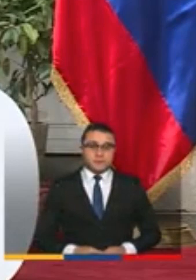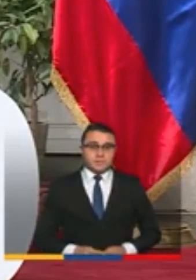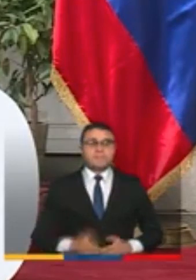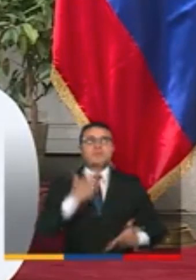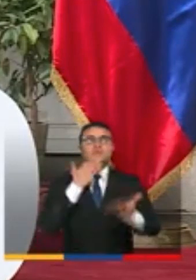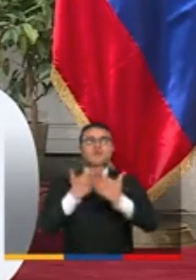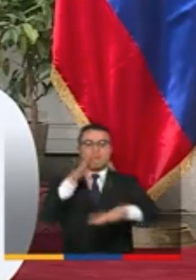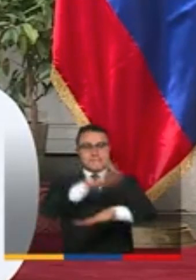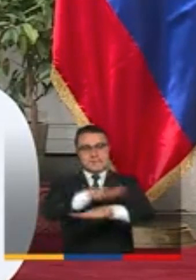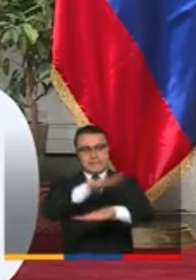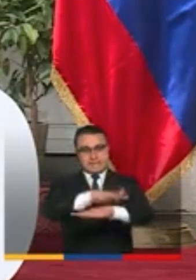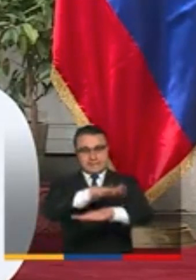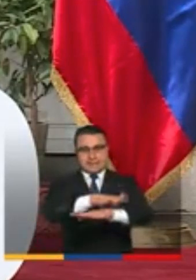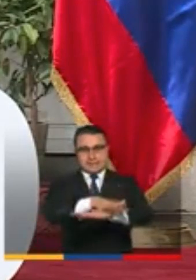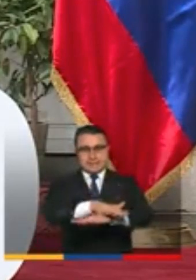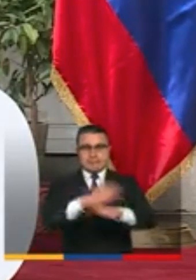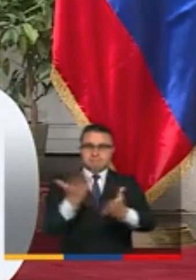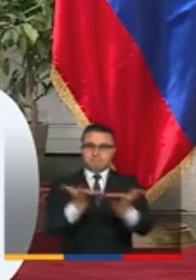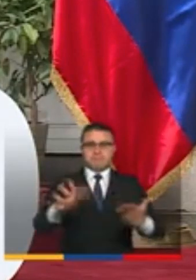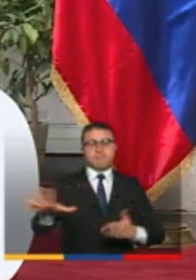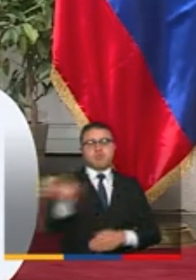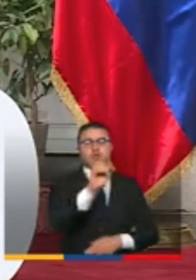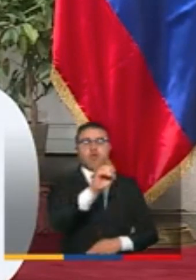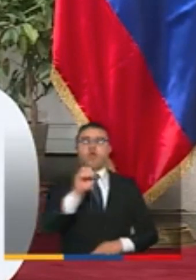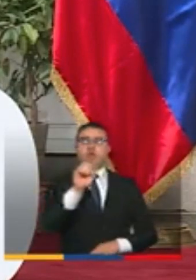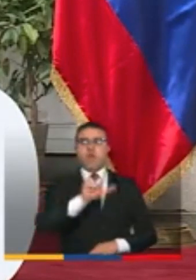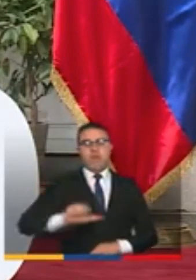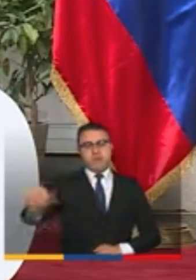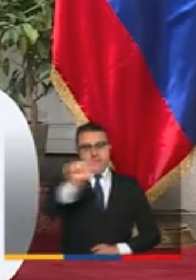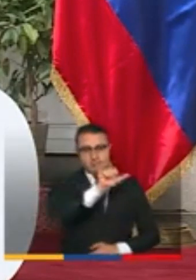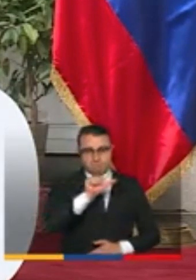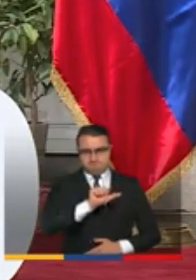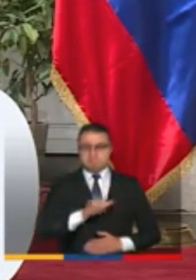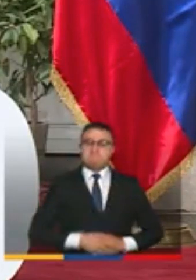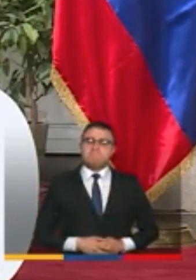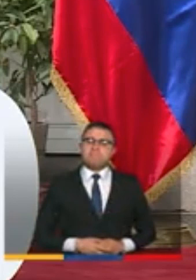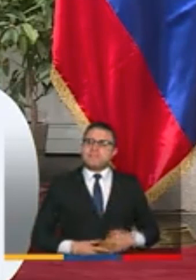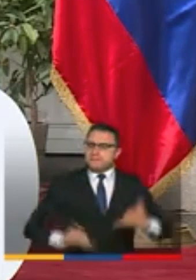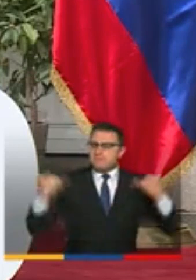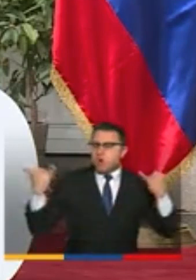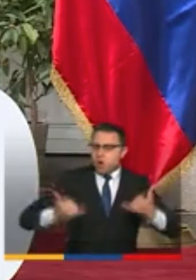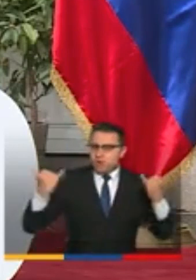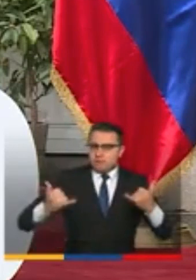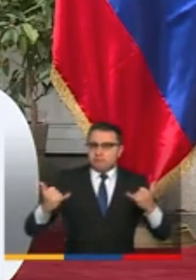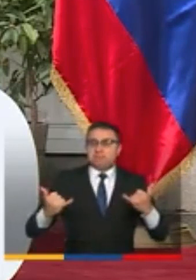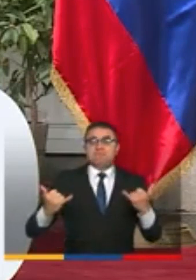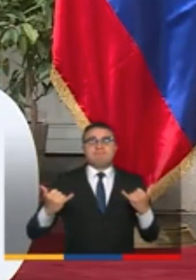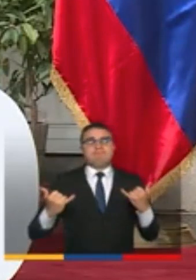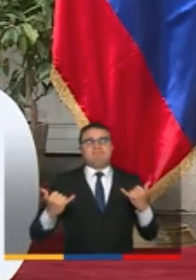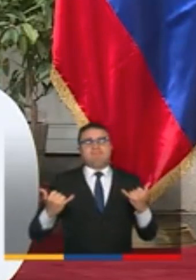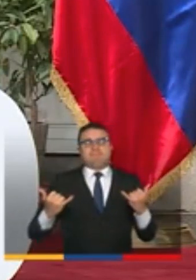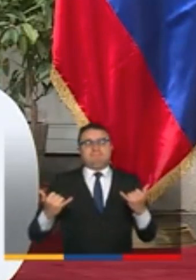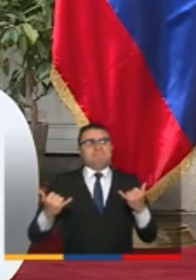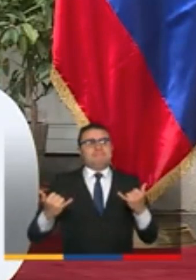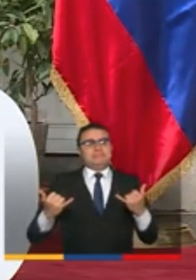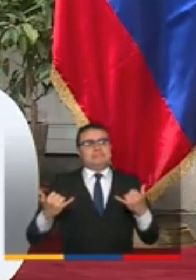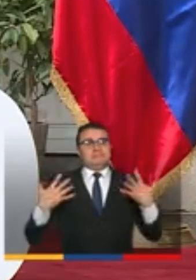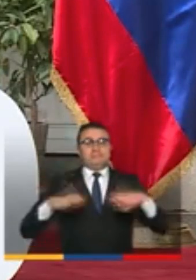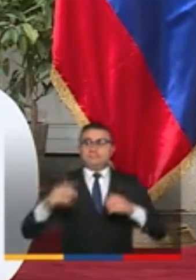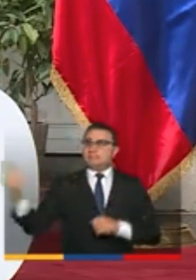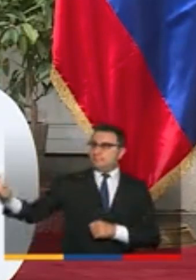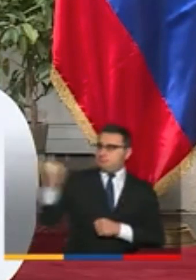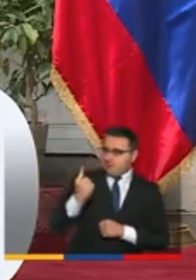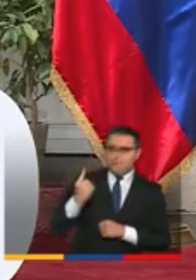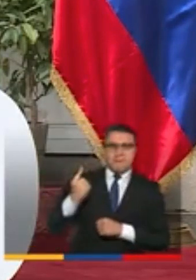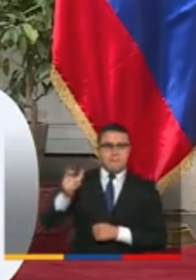Muy buenas tardes a todas y a todos. Hoy estamos recibiendo una visita